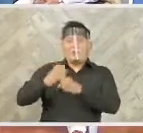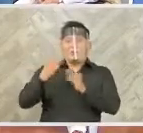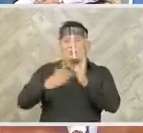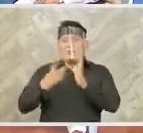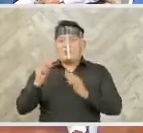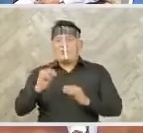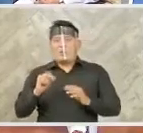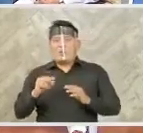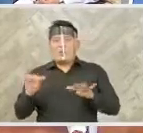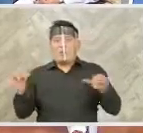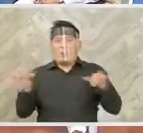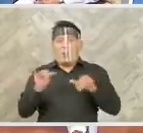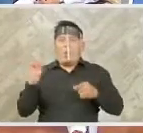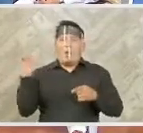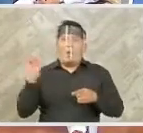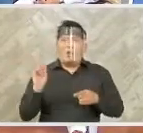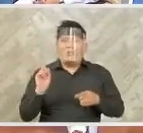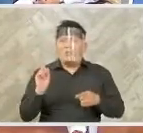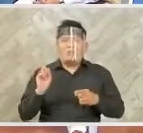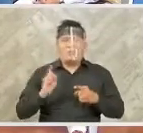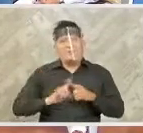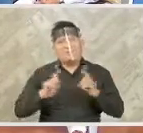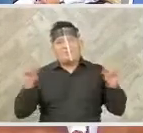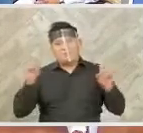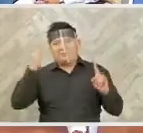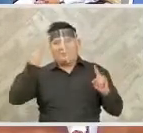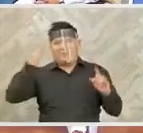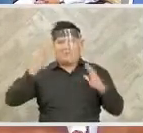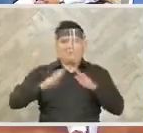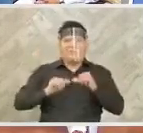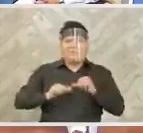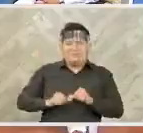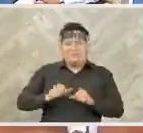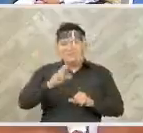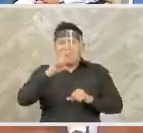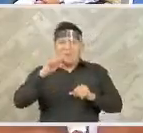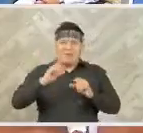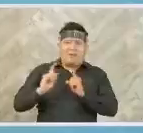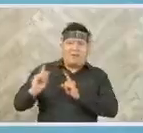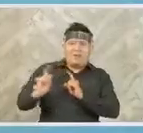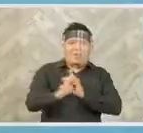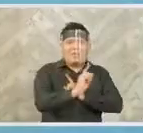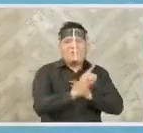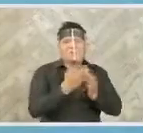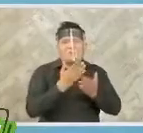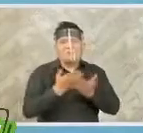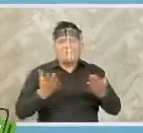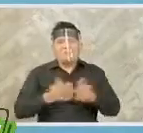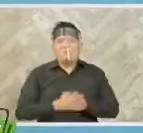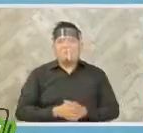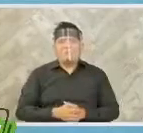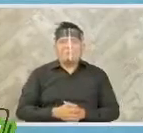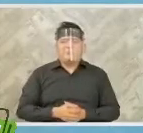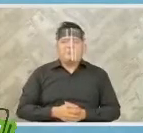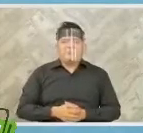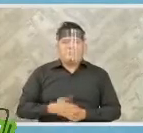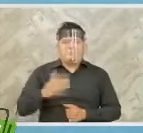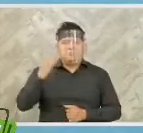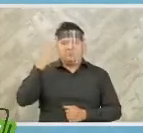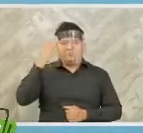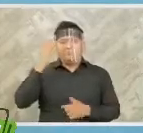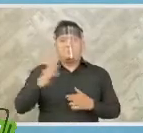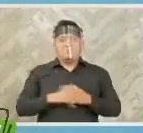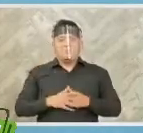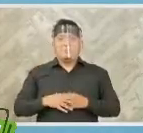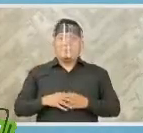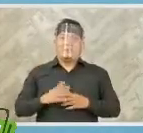la pandemia del COVID-19? Viviana, tienes la razón cuando manifiestas que estamos entre una situación